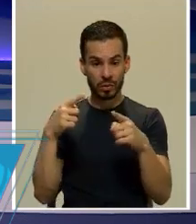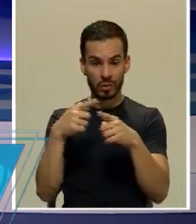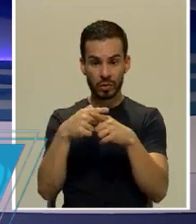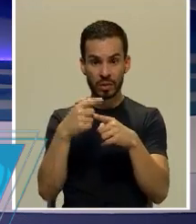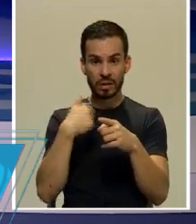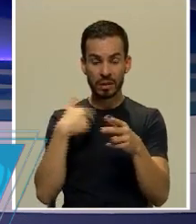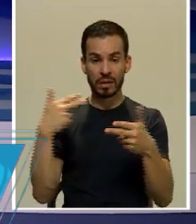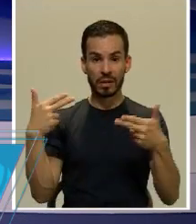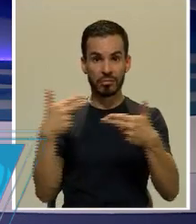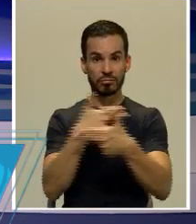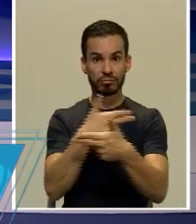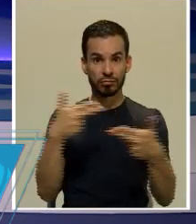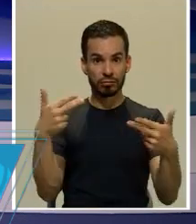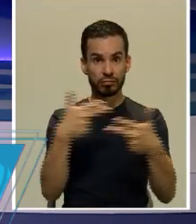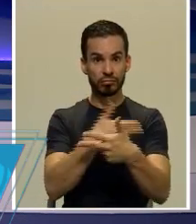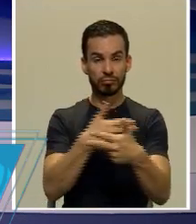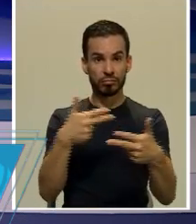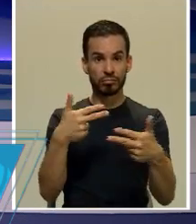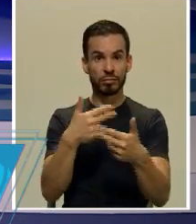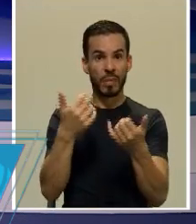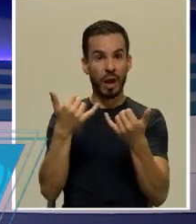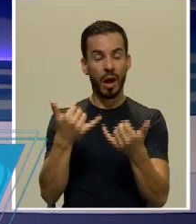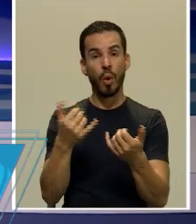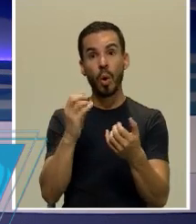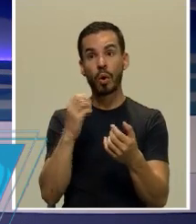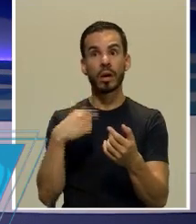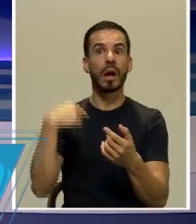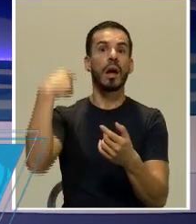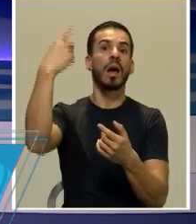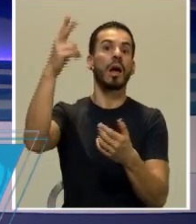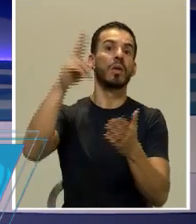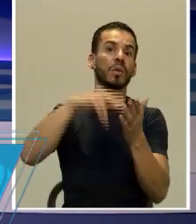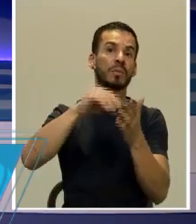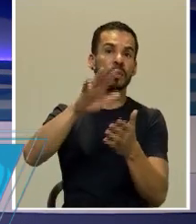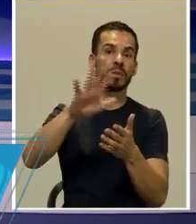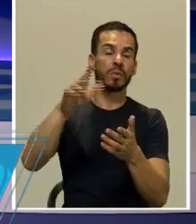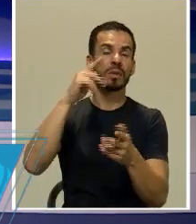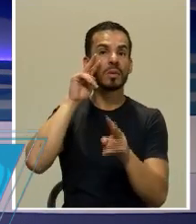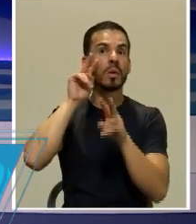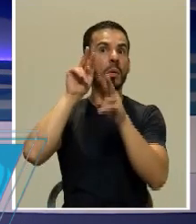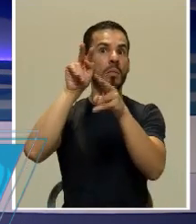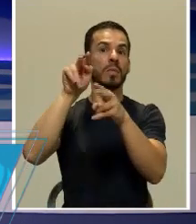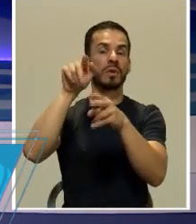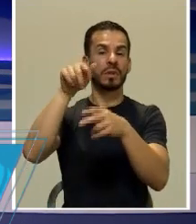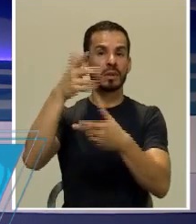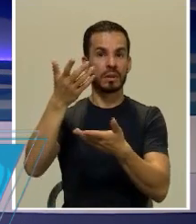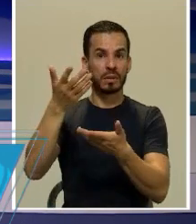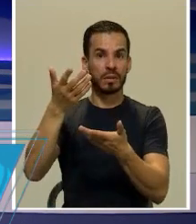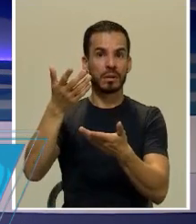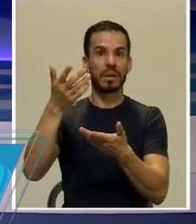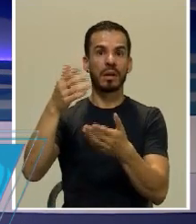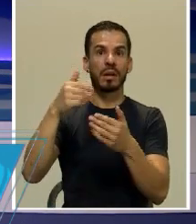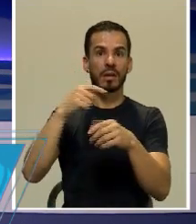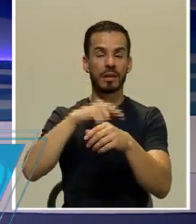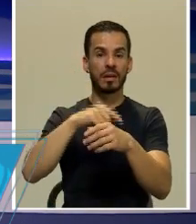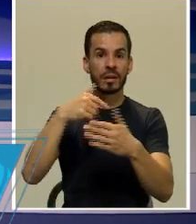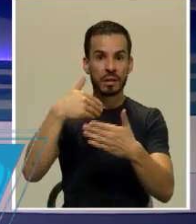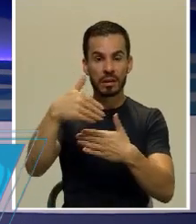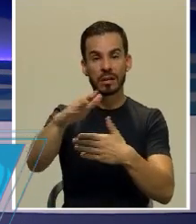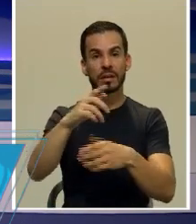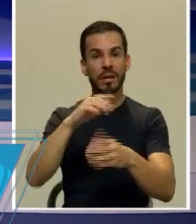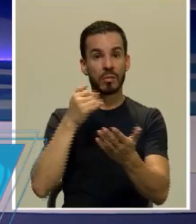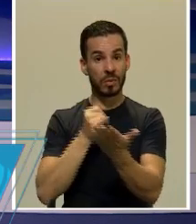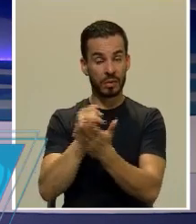un flujo vehicular ahora o al 2055, que es cuando está proyectado, digamos, el rango del